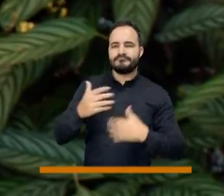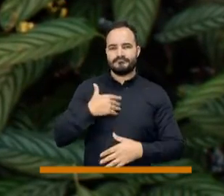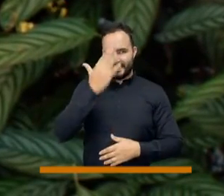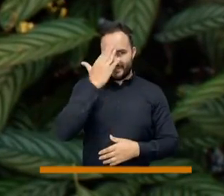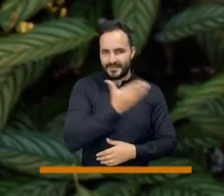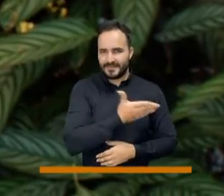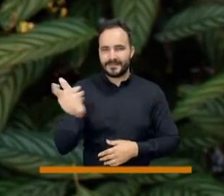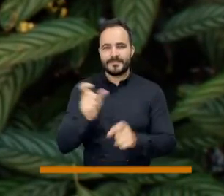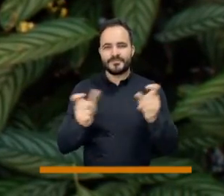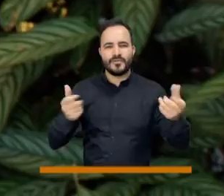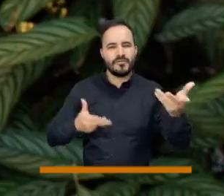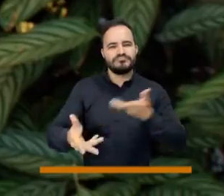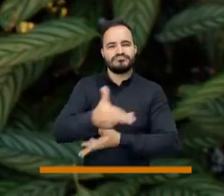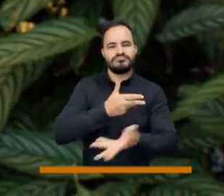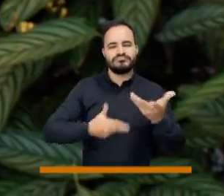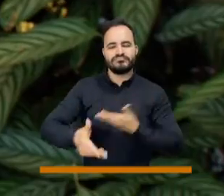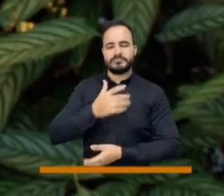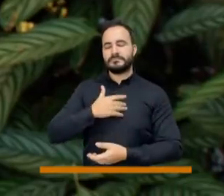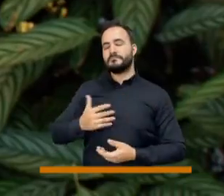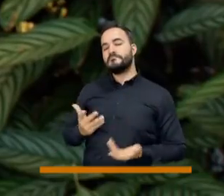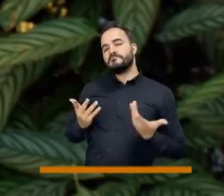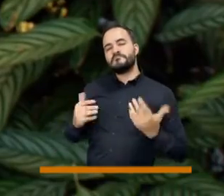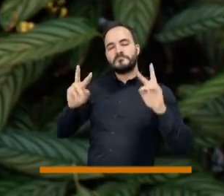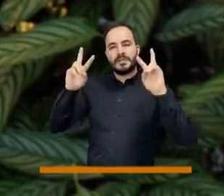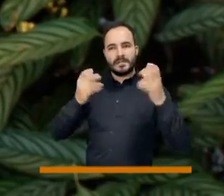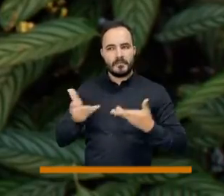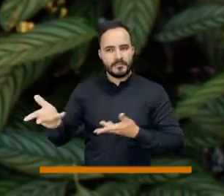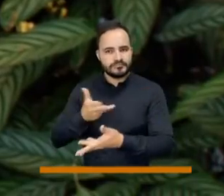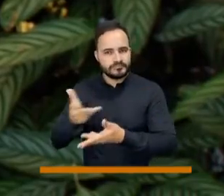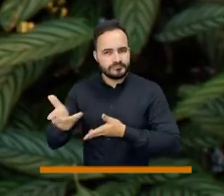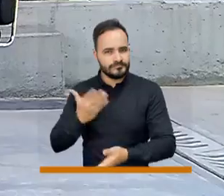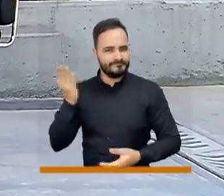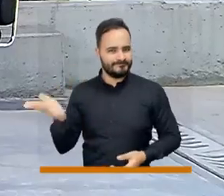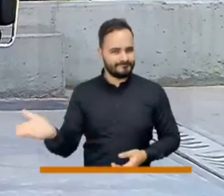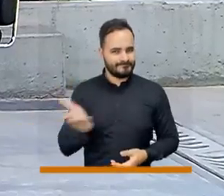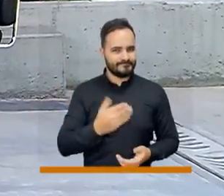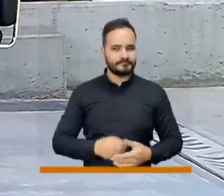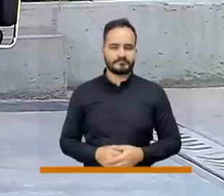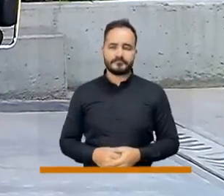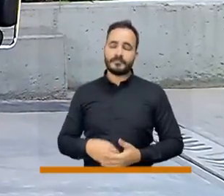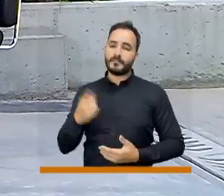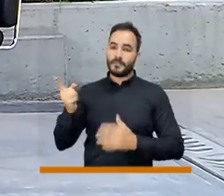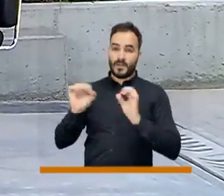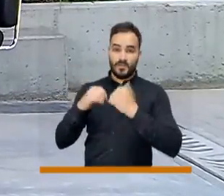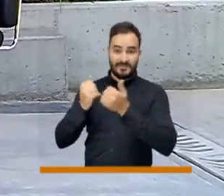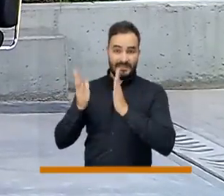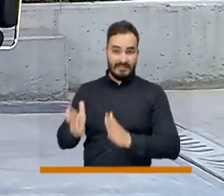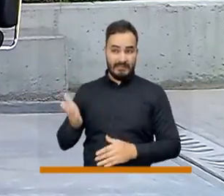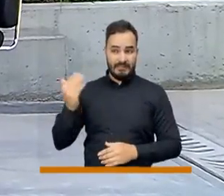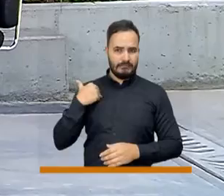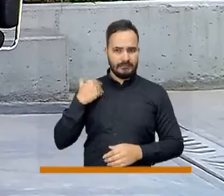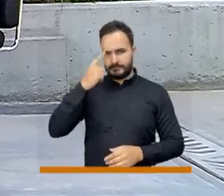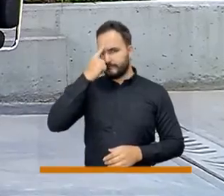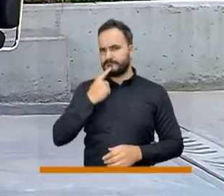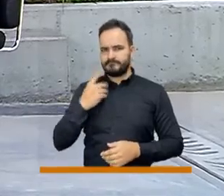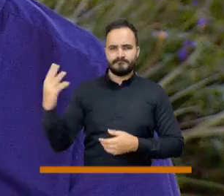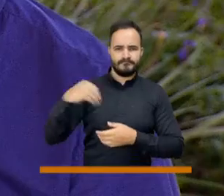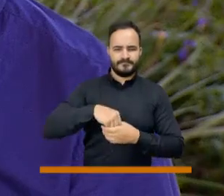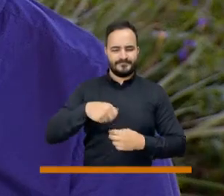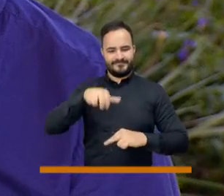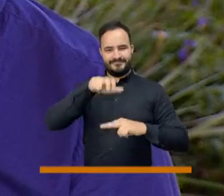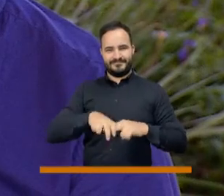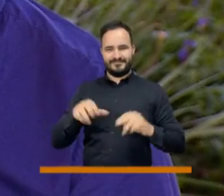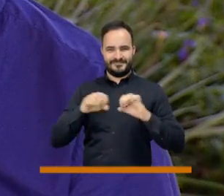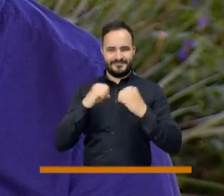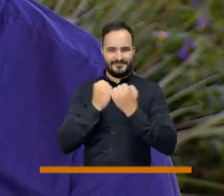Gente, vamos también entonces a abordarlo en el día de hoy, concejal, porque usted en su curul ha ligado siempre